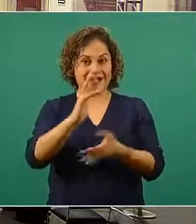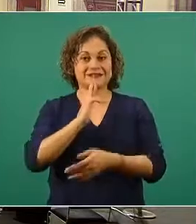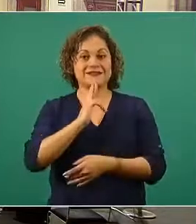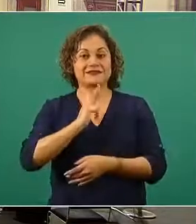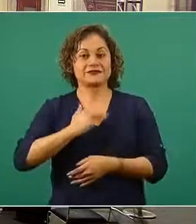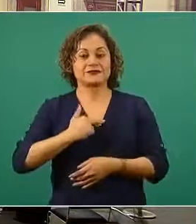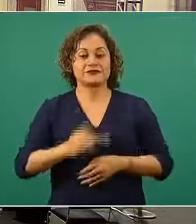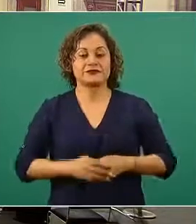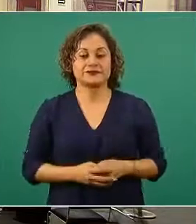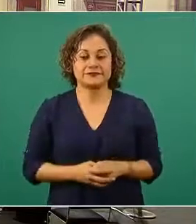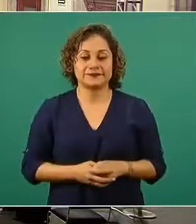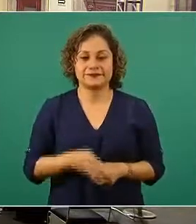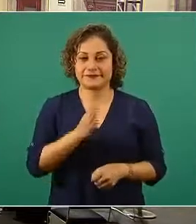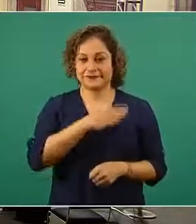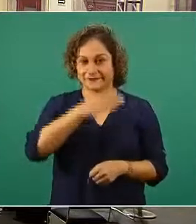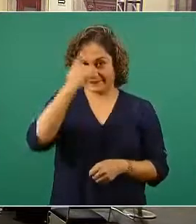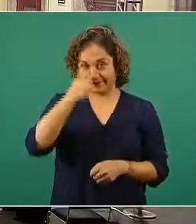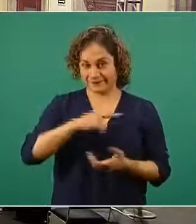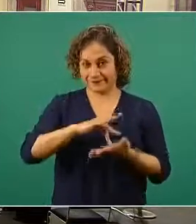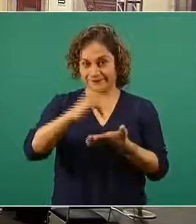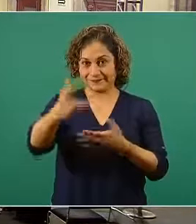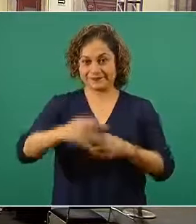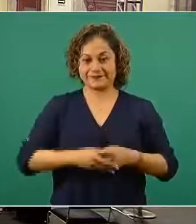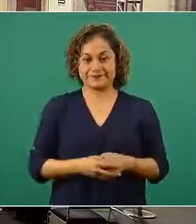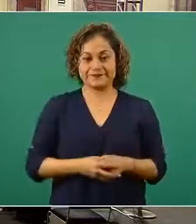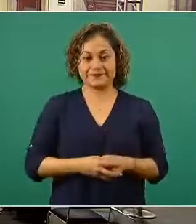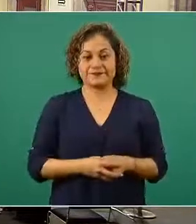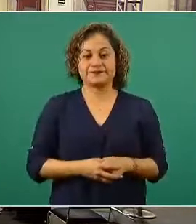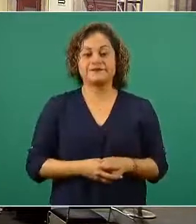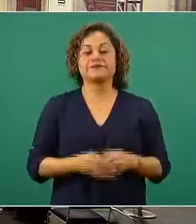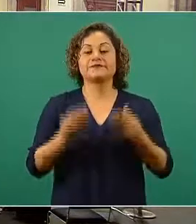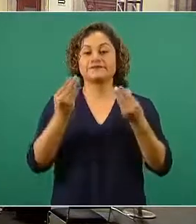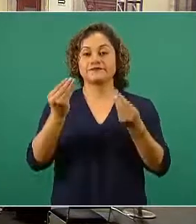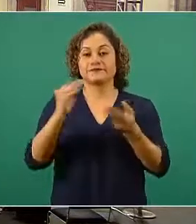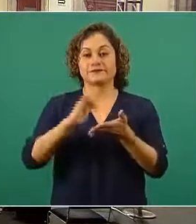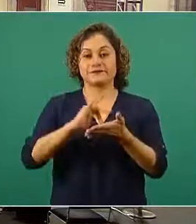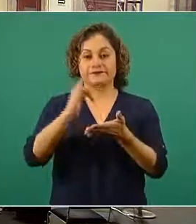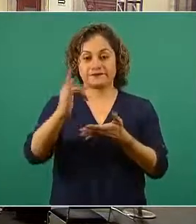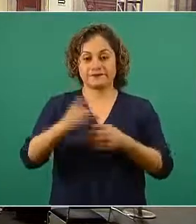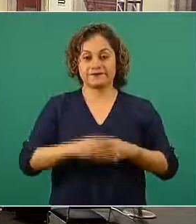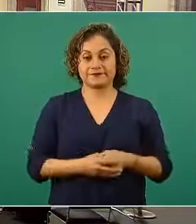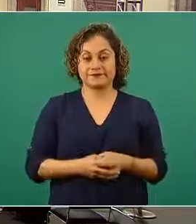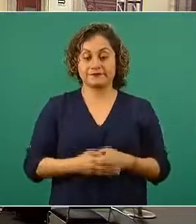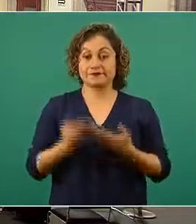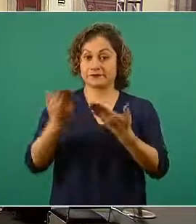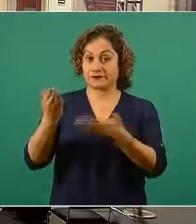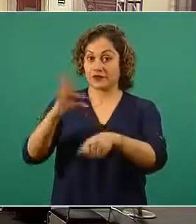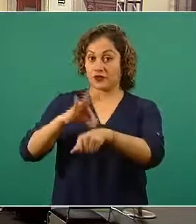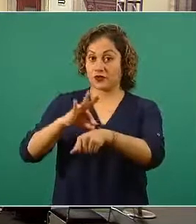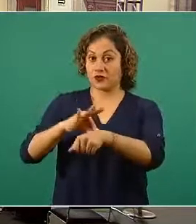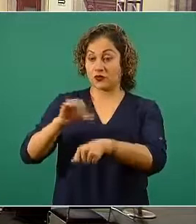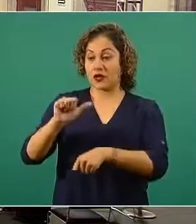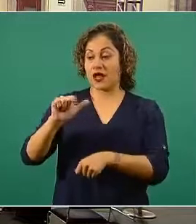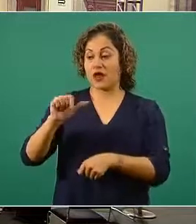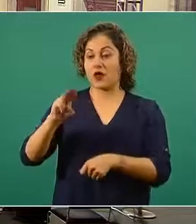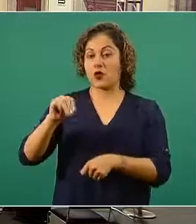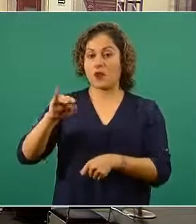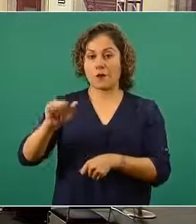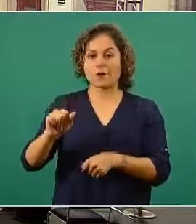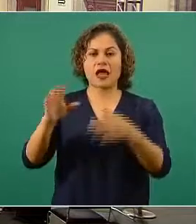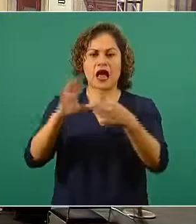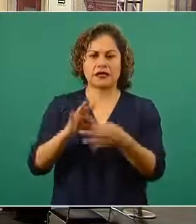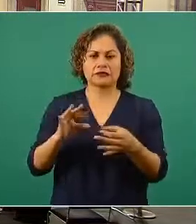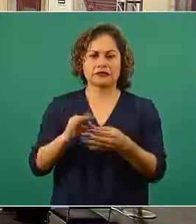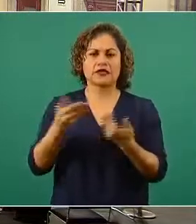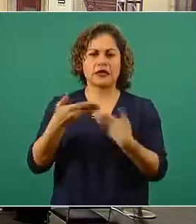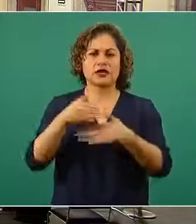y su respuesta. Buenas noches. Gracias, doctor. Muchísimas gracias, compañero. Le pediríamos al doctor Alomía si nos podría hacer una referencia referente al